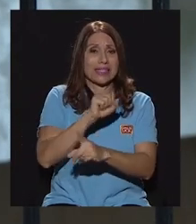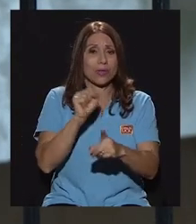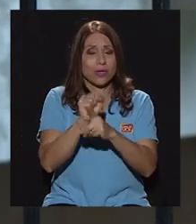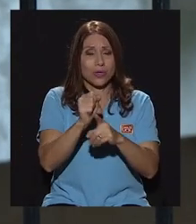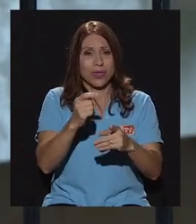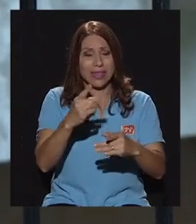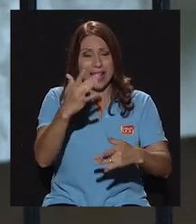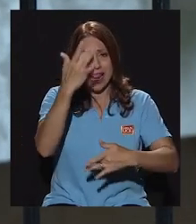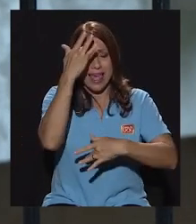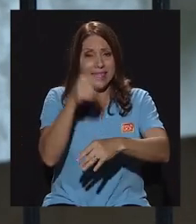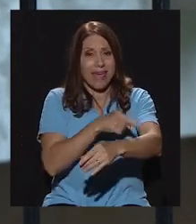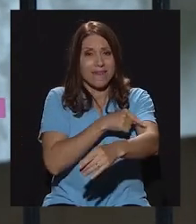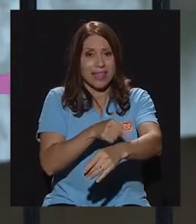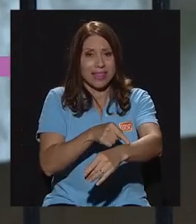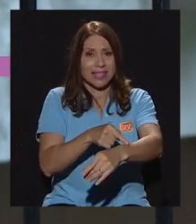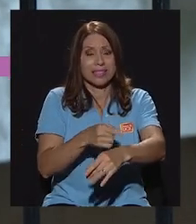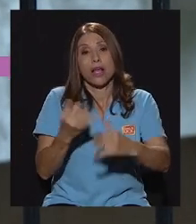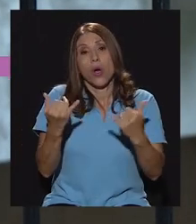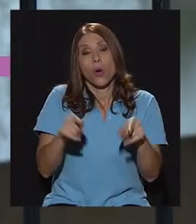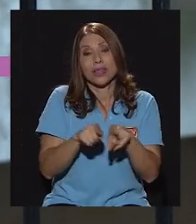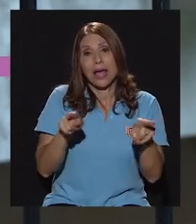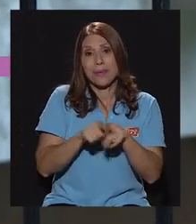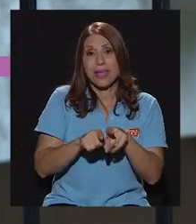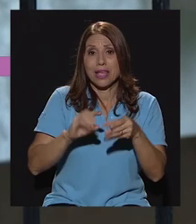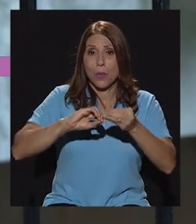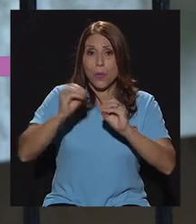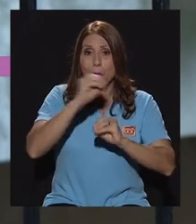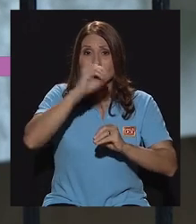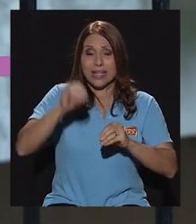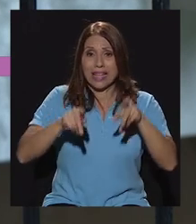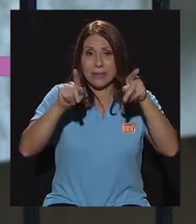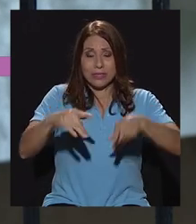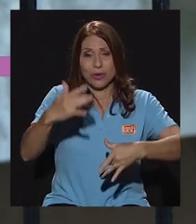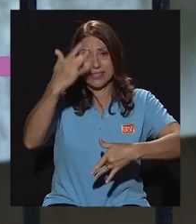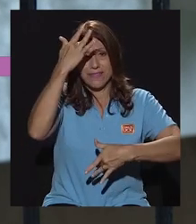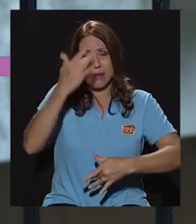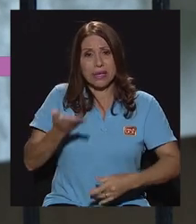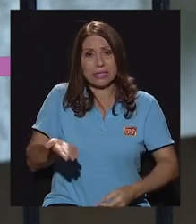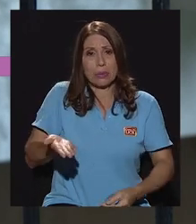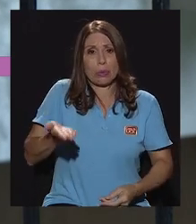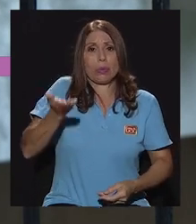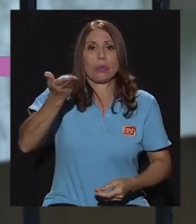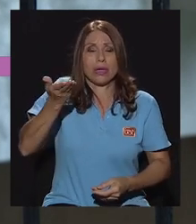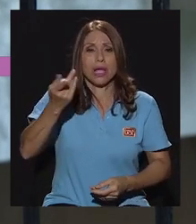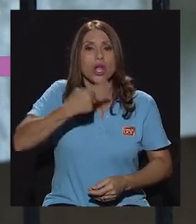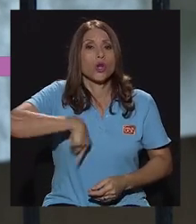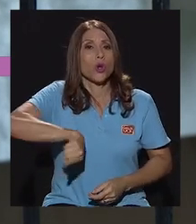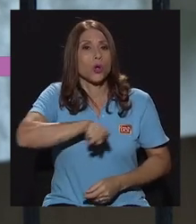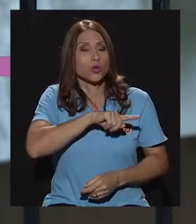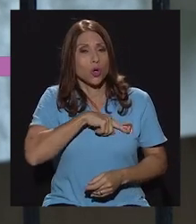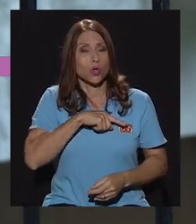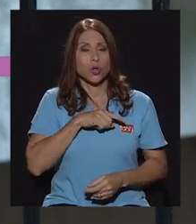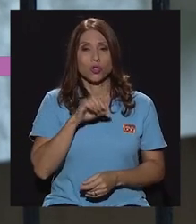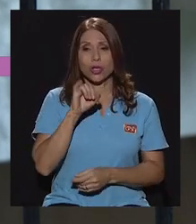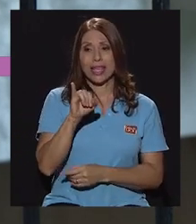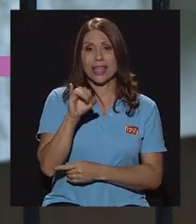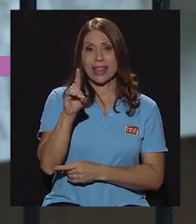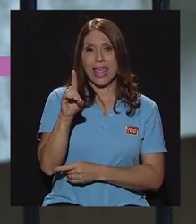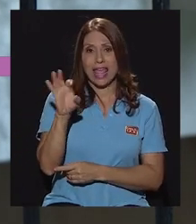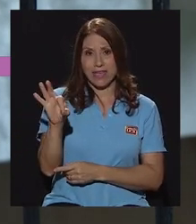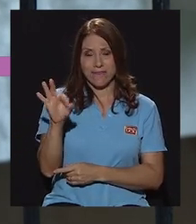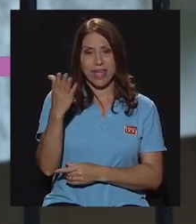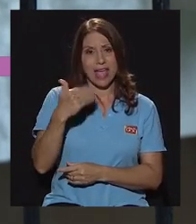o un incremento tan exponencial de esta enfermedad. Nosotros, digamos, a nivel de proyección de la